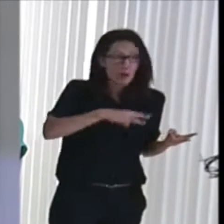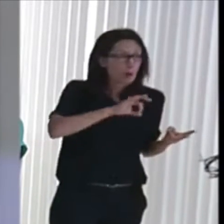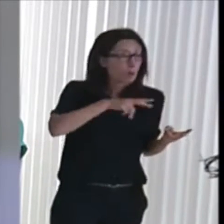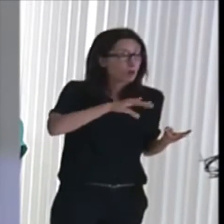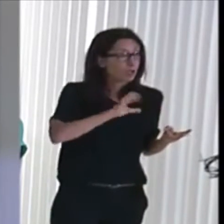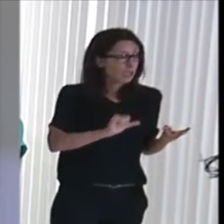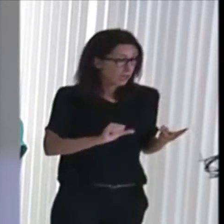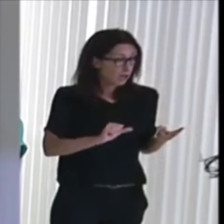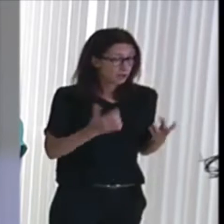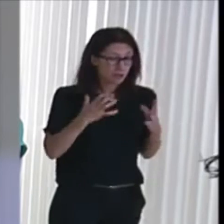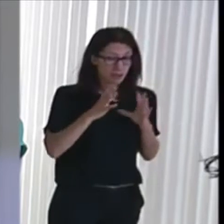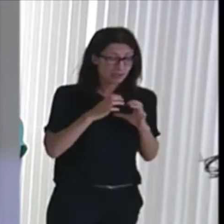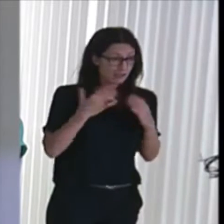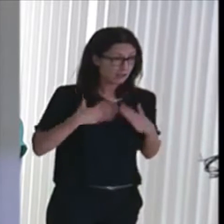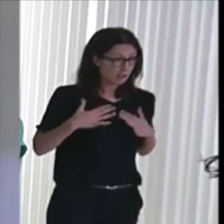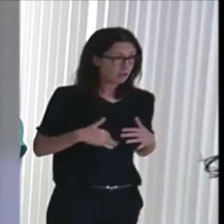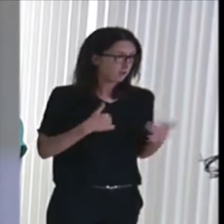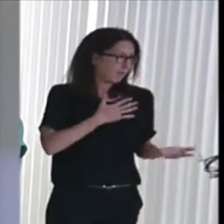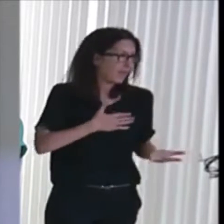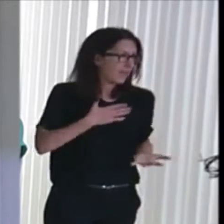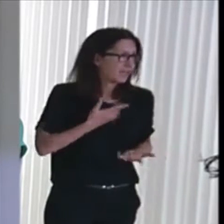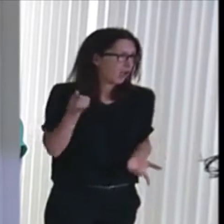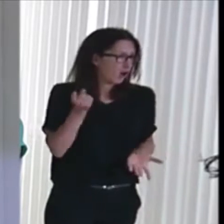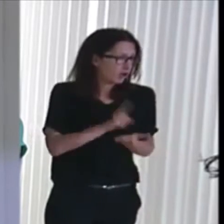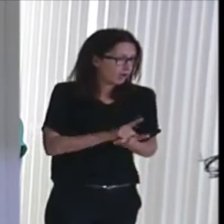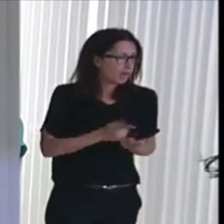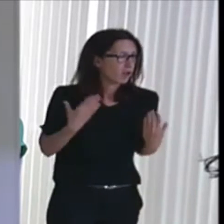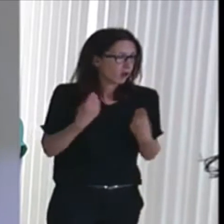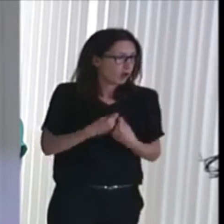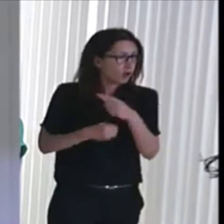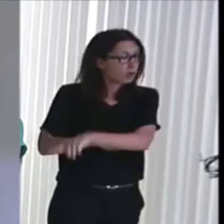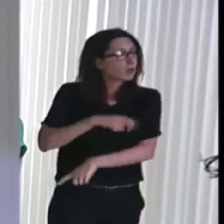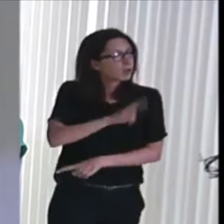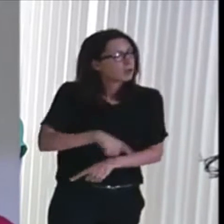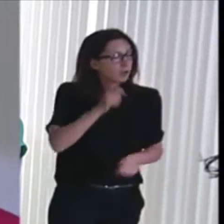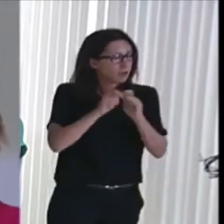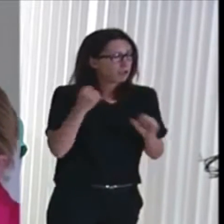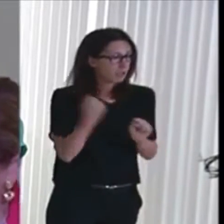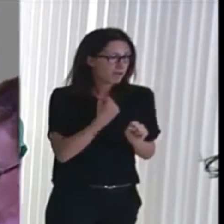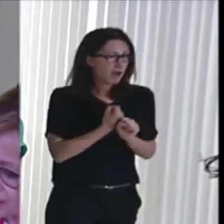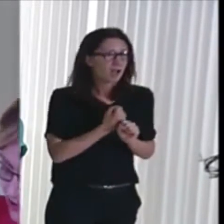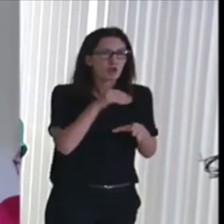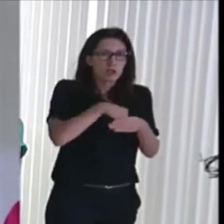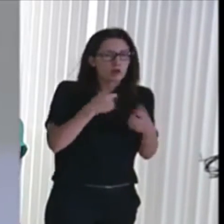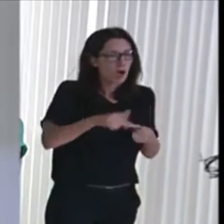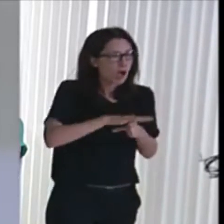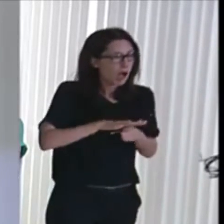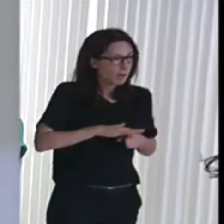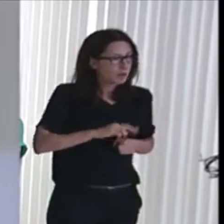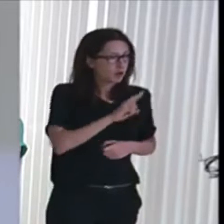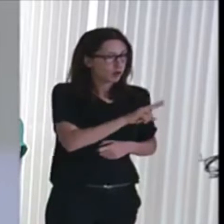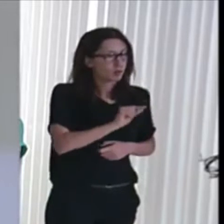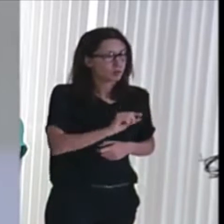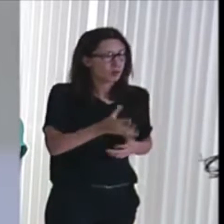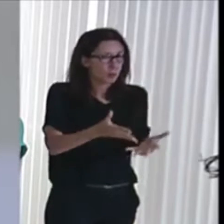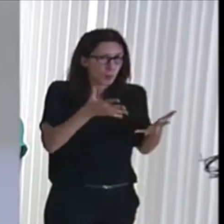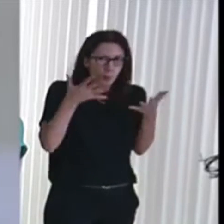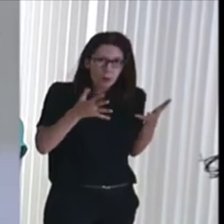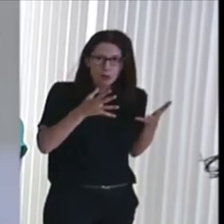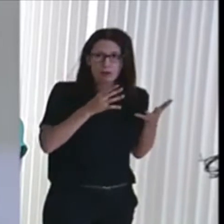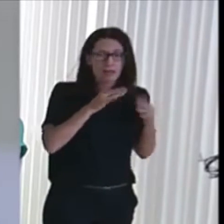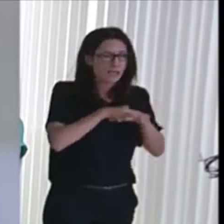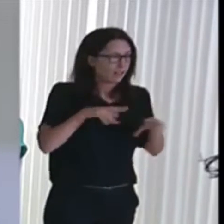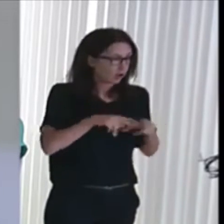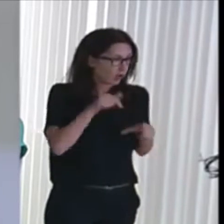encantada de volver a estar otra vez contigo. Es periodista, con más de 10 años trabajando en el mundo 2.0, apasionada de las redes sociales, de la que vamos a